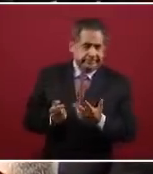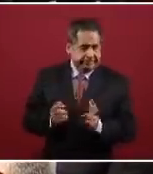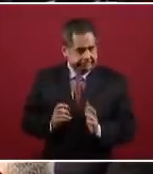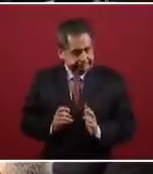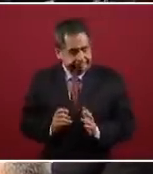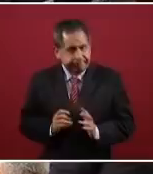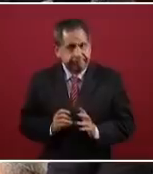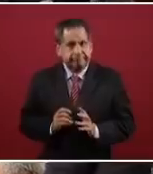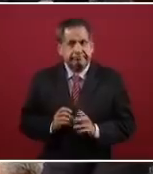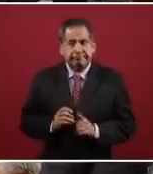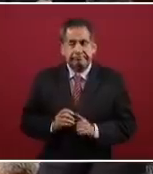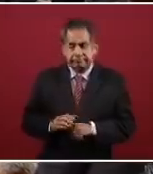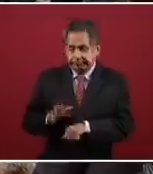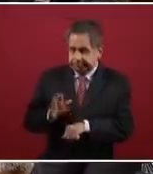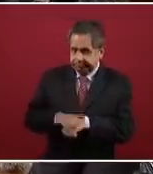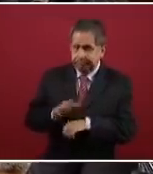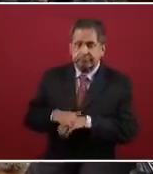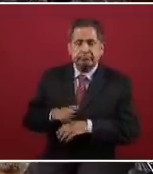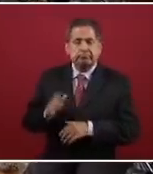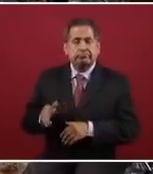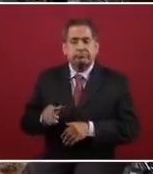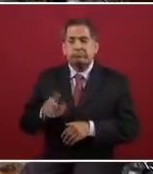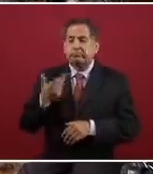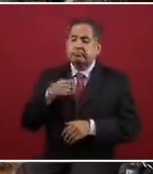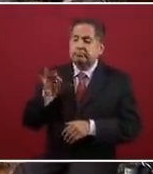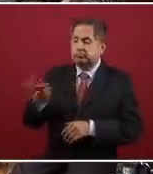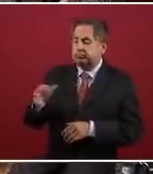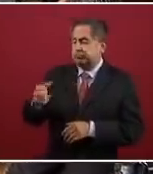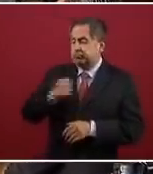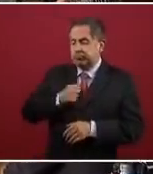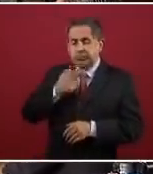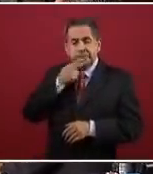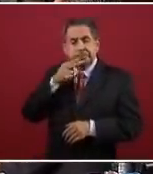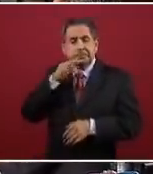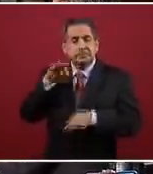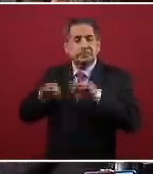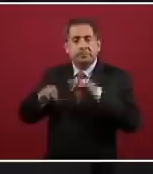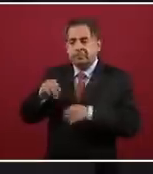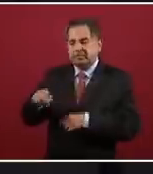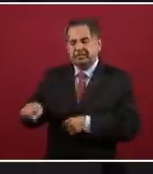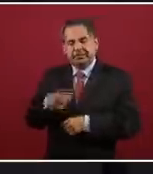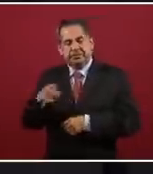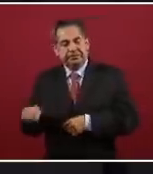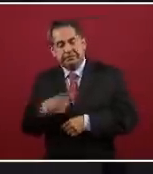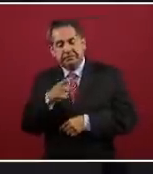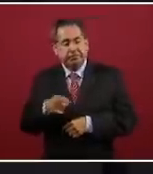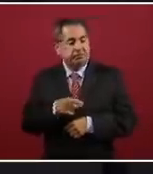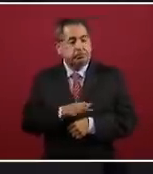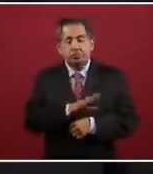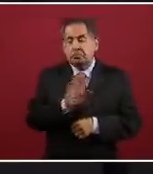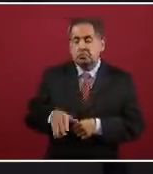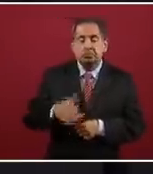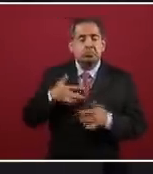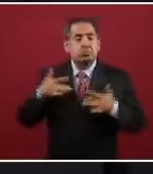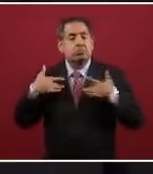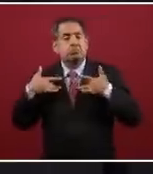Entonces, los encampanan y los usan como escudo.